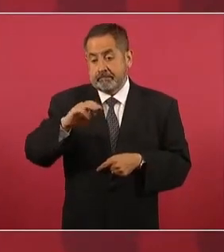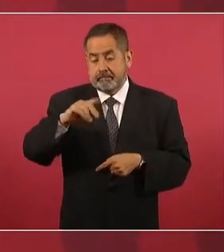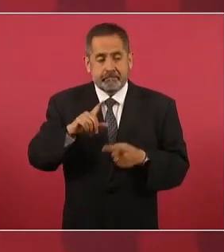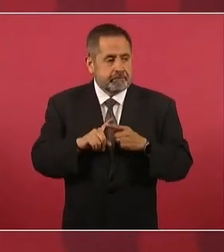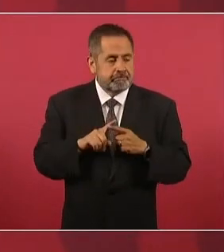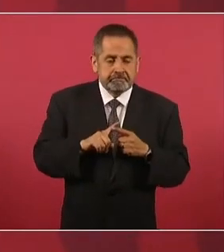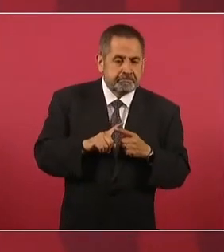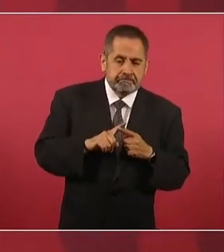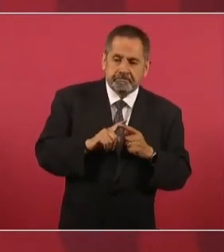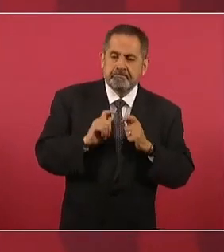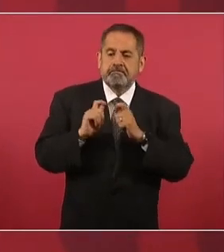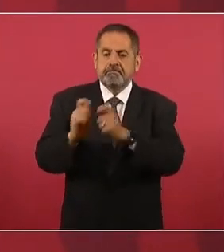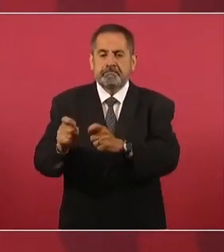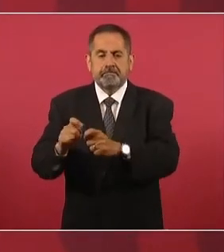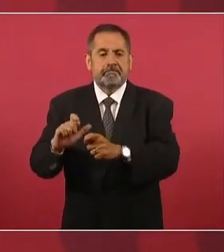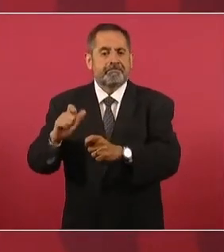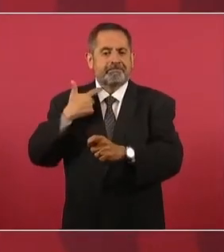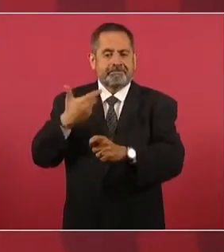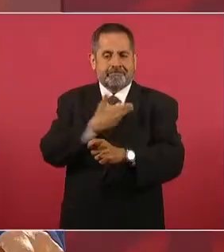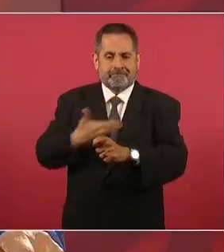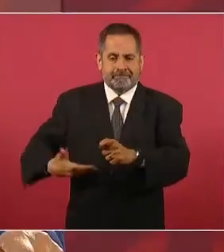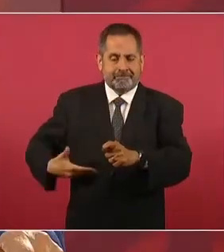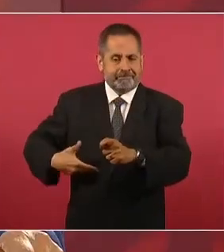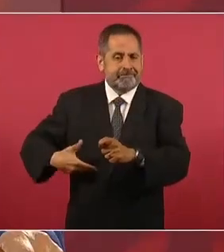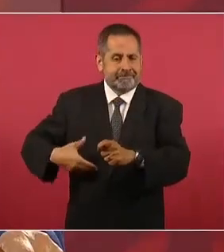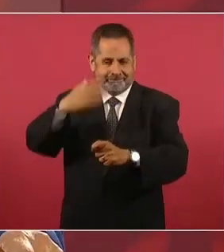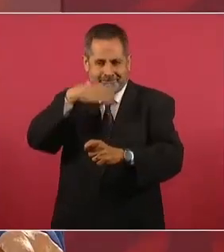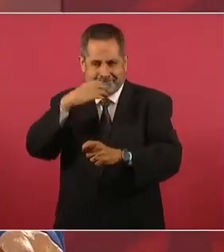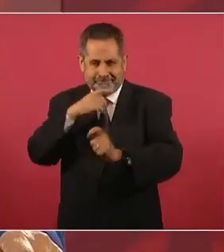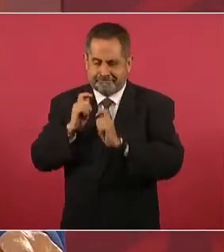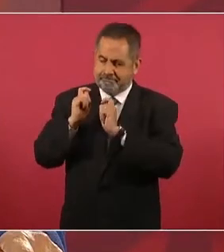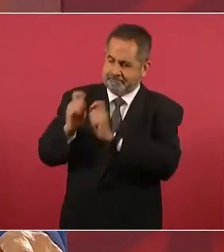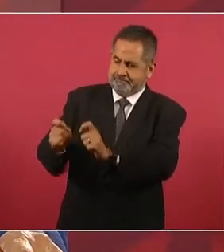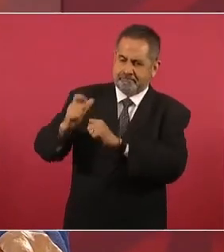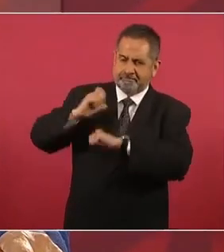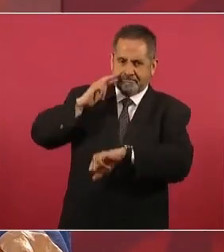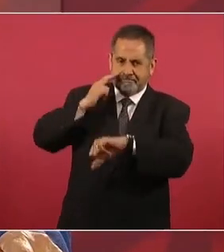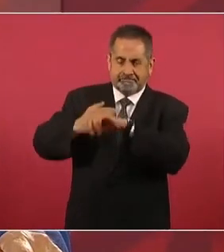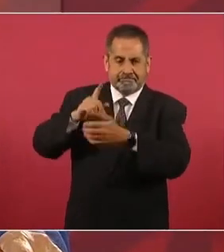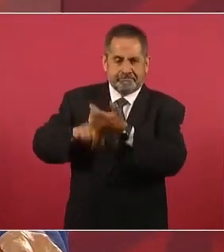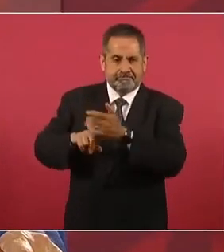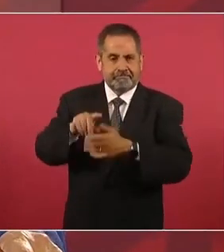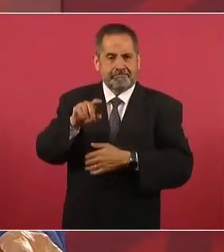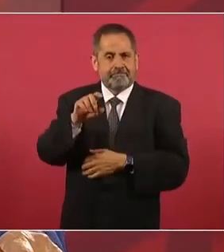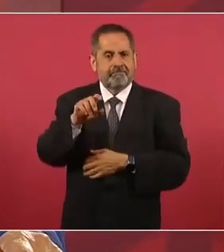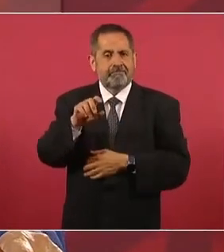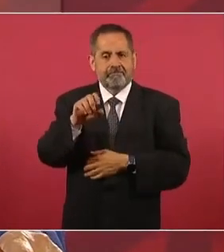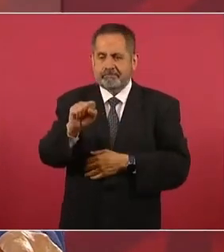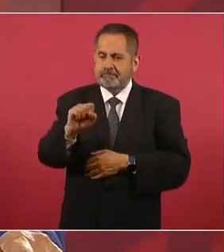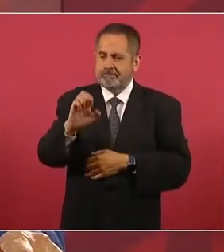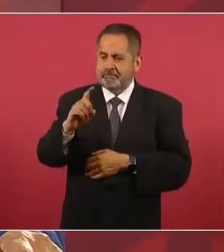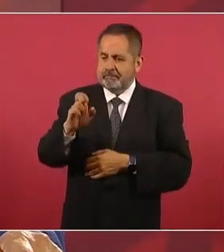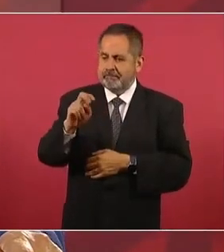al expresidente Lázaro Cárdenas encargado de lo que ahora es la Secretaría de la Defensa.